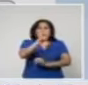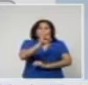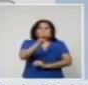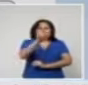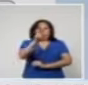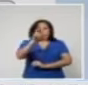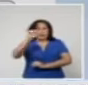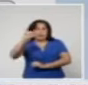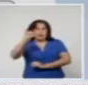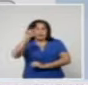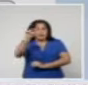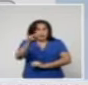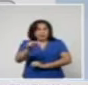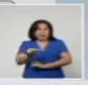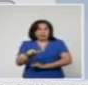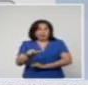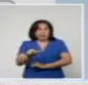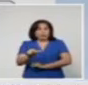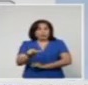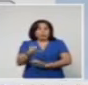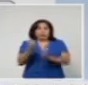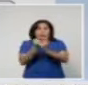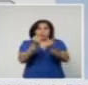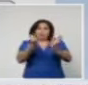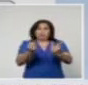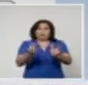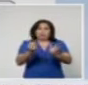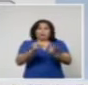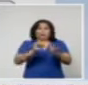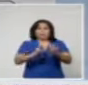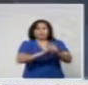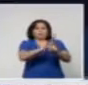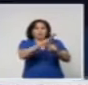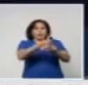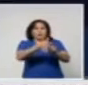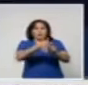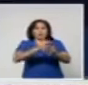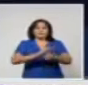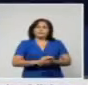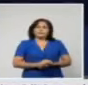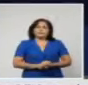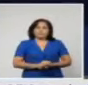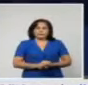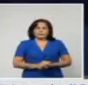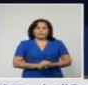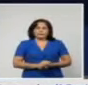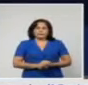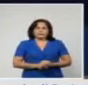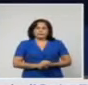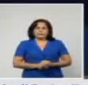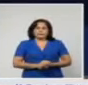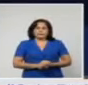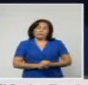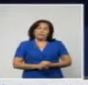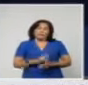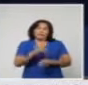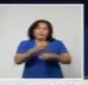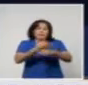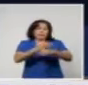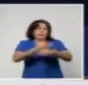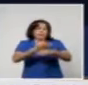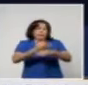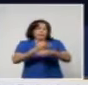2.726 personas diagnosticadas con la COVID-19, lo cual representa el